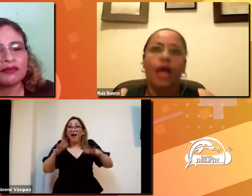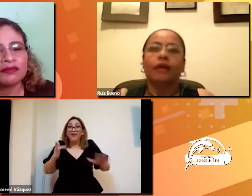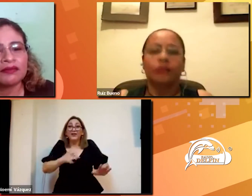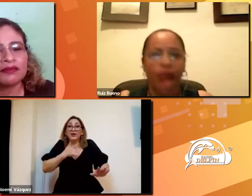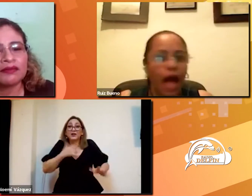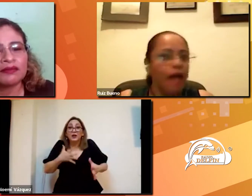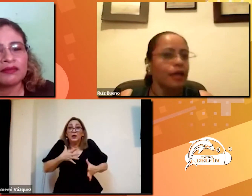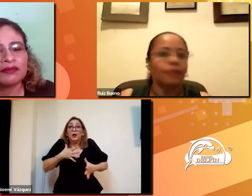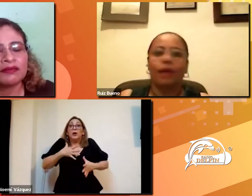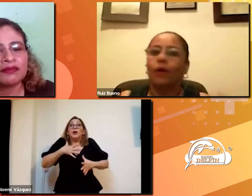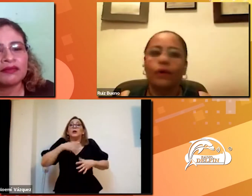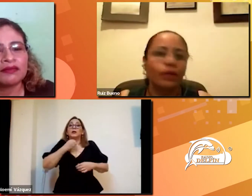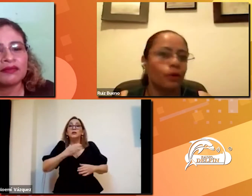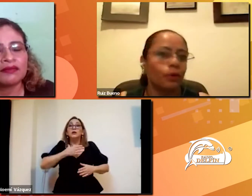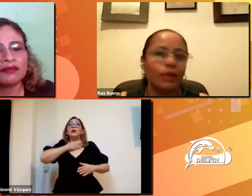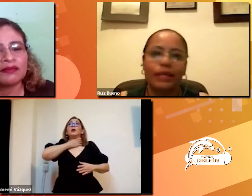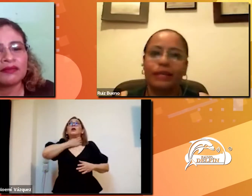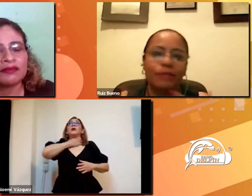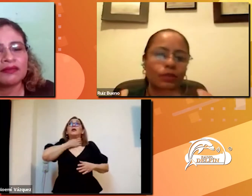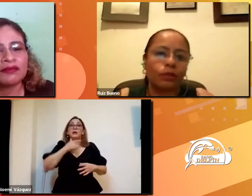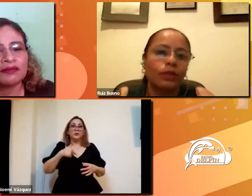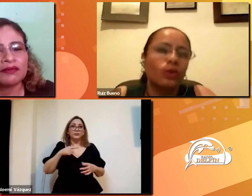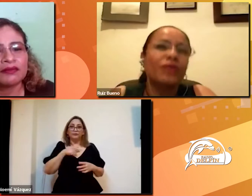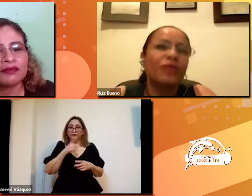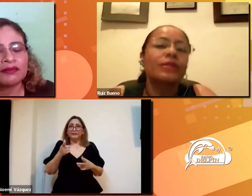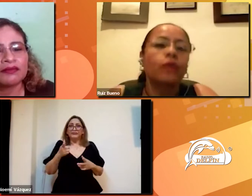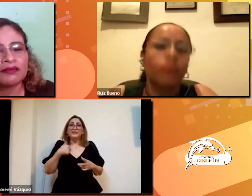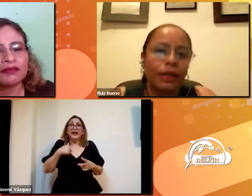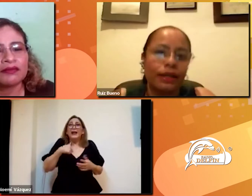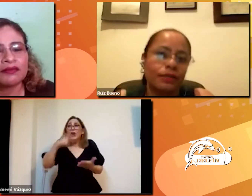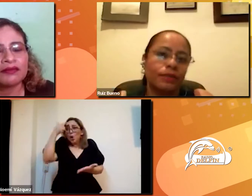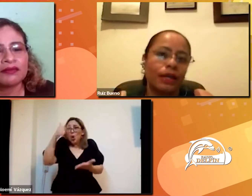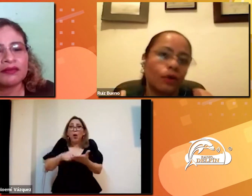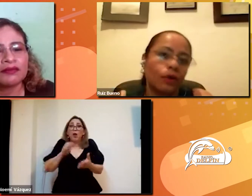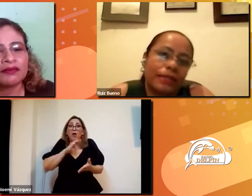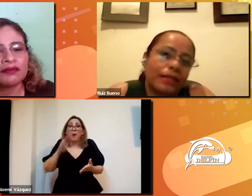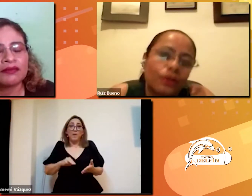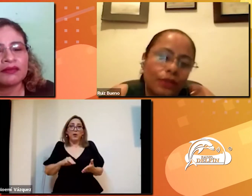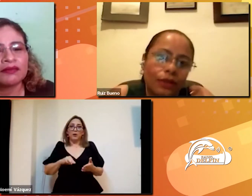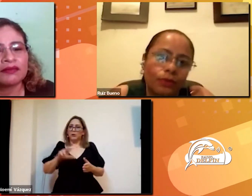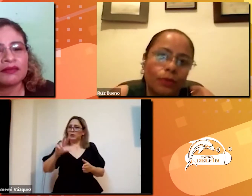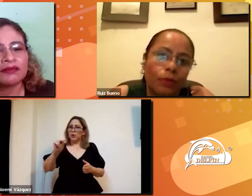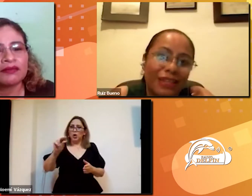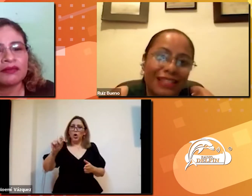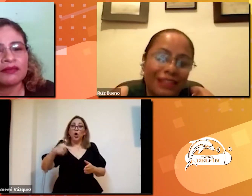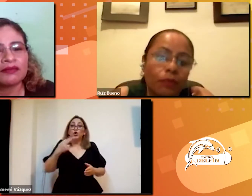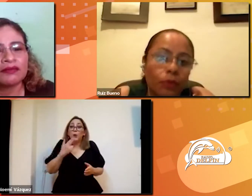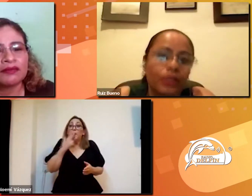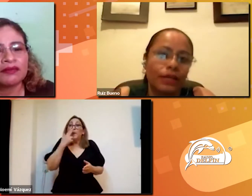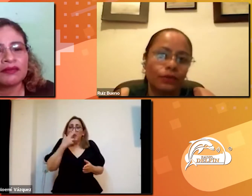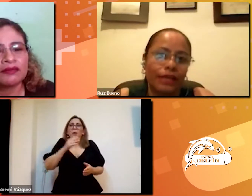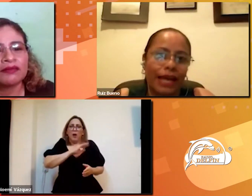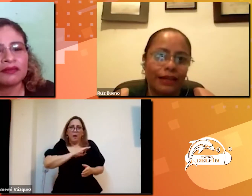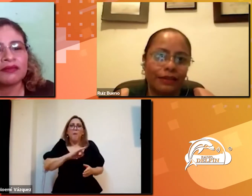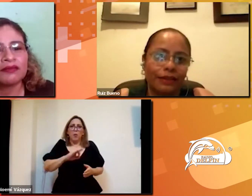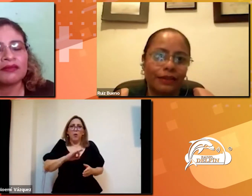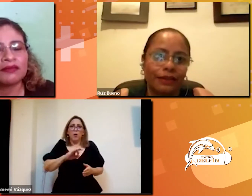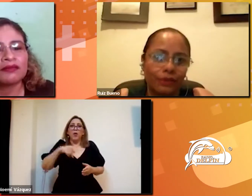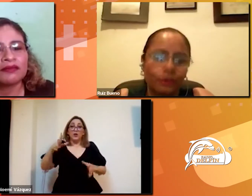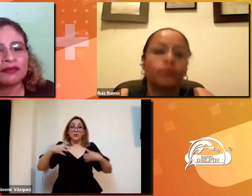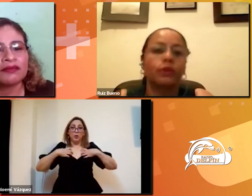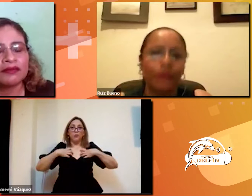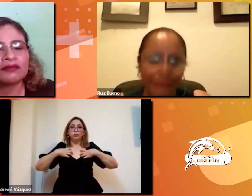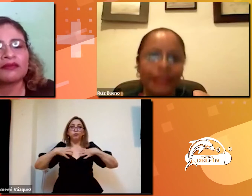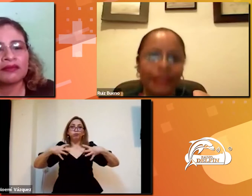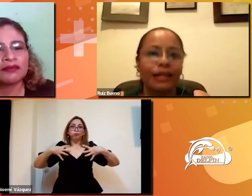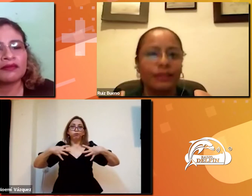Entonces, y me ahogo y, no, y me estoy muriendo. Y no es que no puedan respirar, lo que pasa es que los pulmones ya están muy llenos de aire.